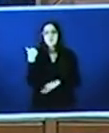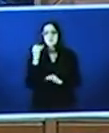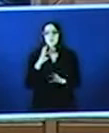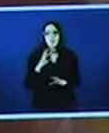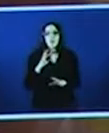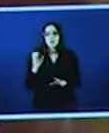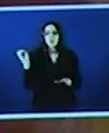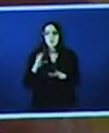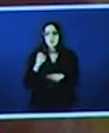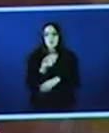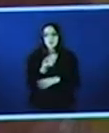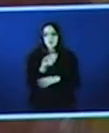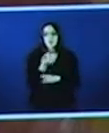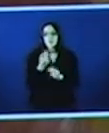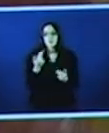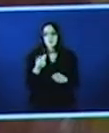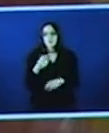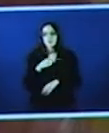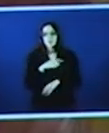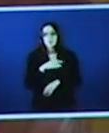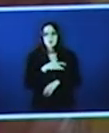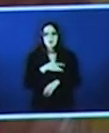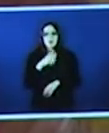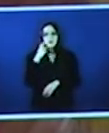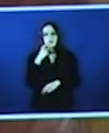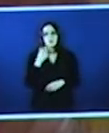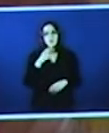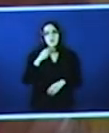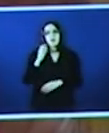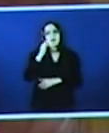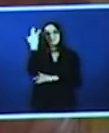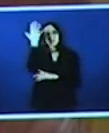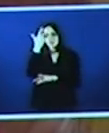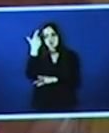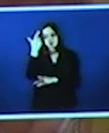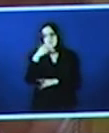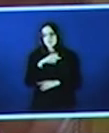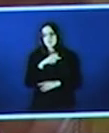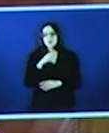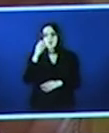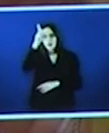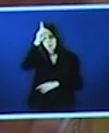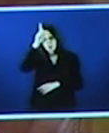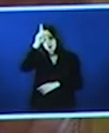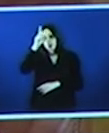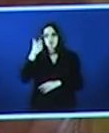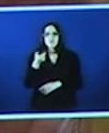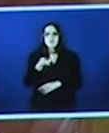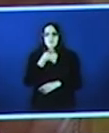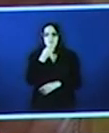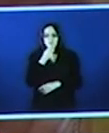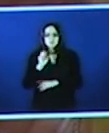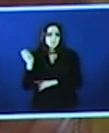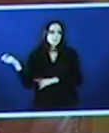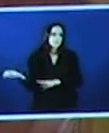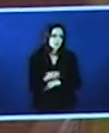mundo. En Estados Unidos, en Alemania, no Reino Unido, en Holanda e en Bélxica, se capitalizou no